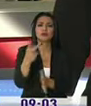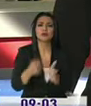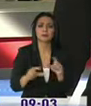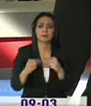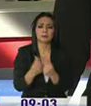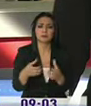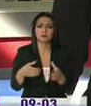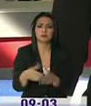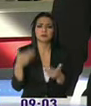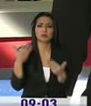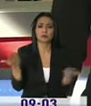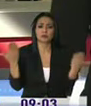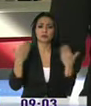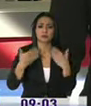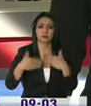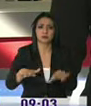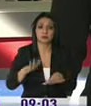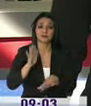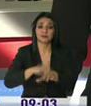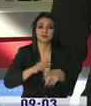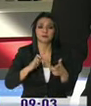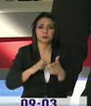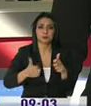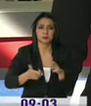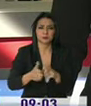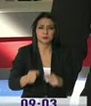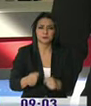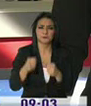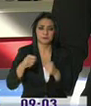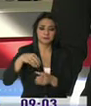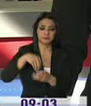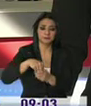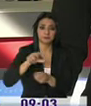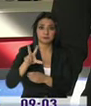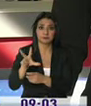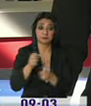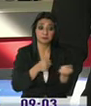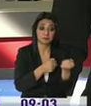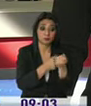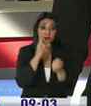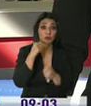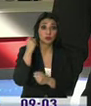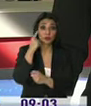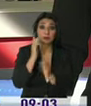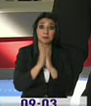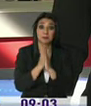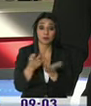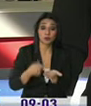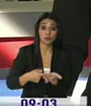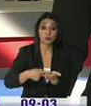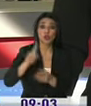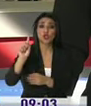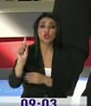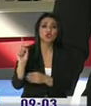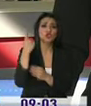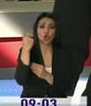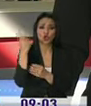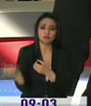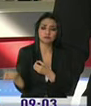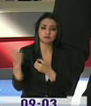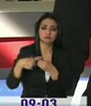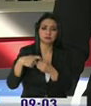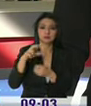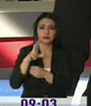oficialista. Esto en medio de la crisis interna en el partido de gobierno. El ala correísta exige que la reunión, que a esta reunión